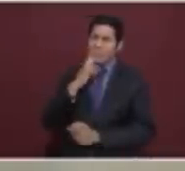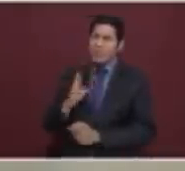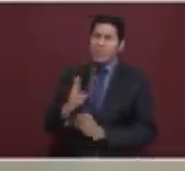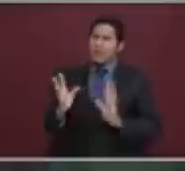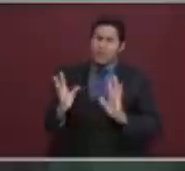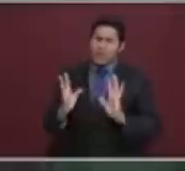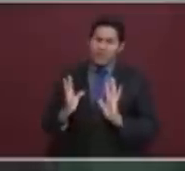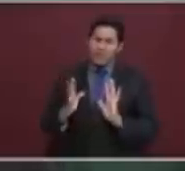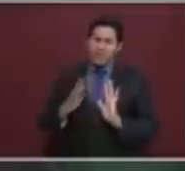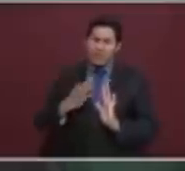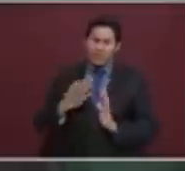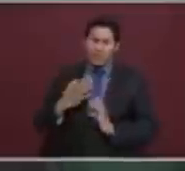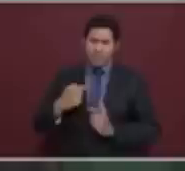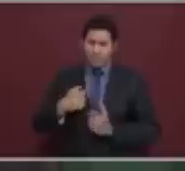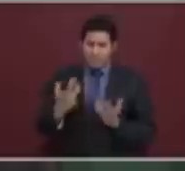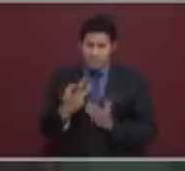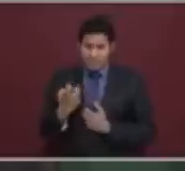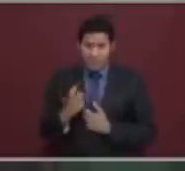ya incluso